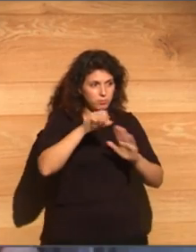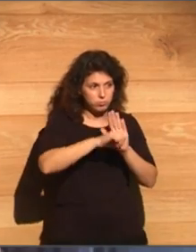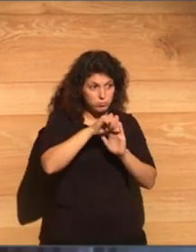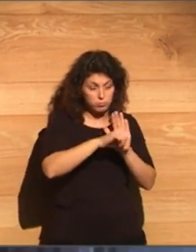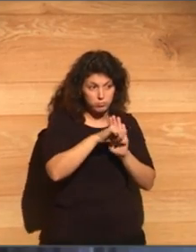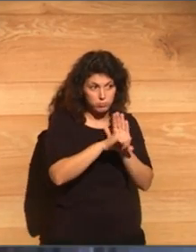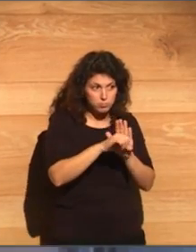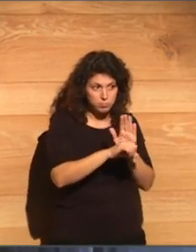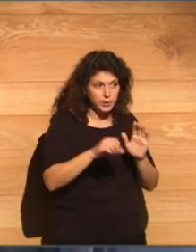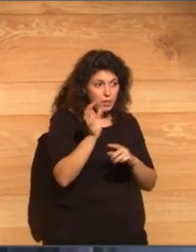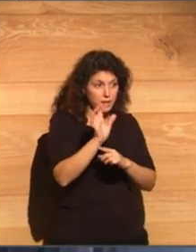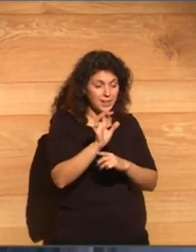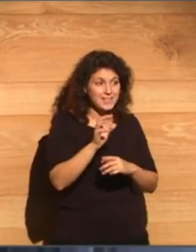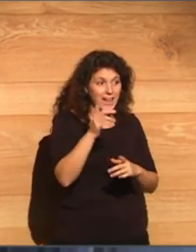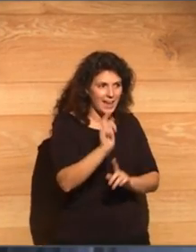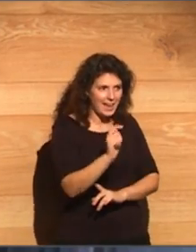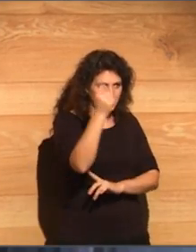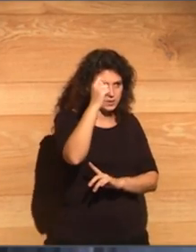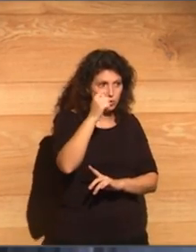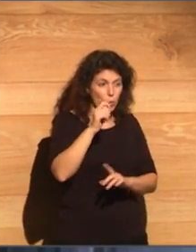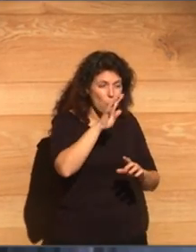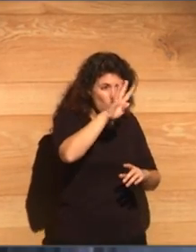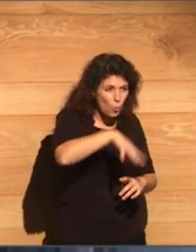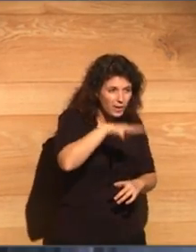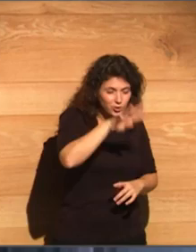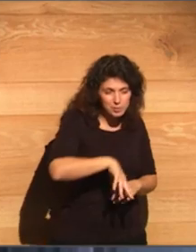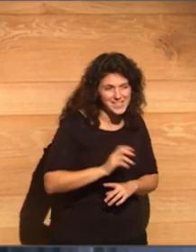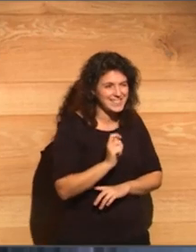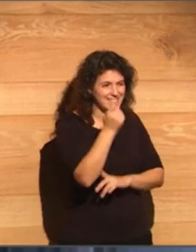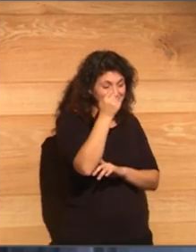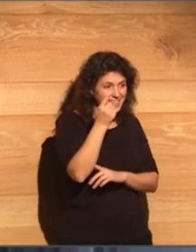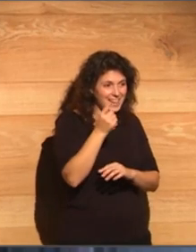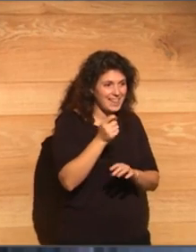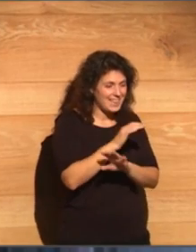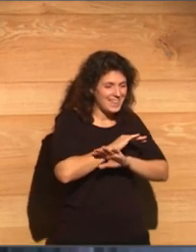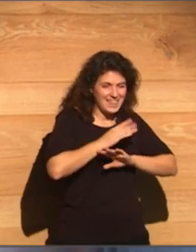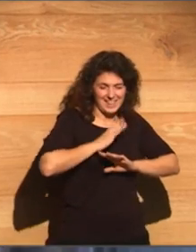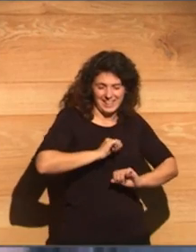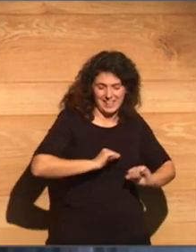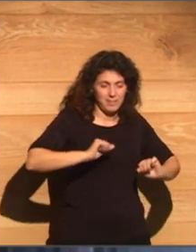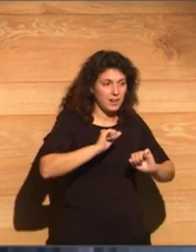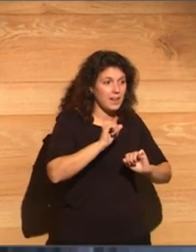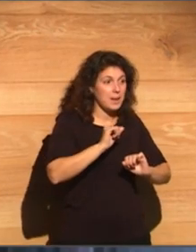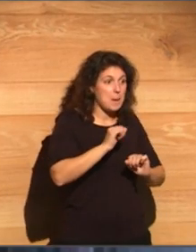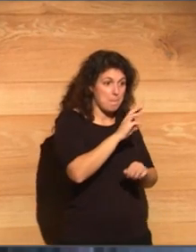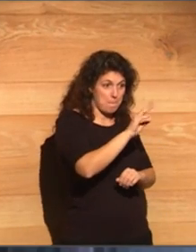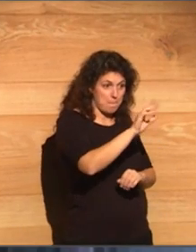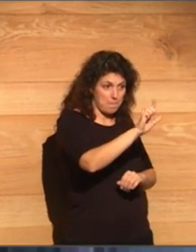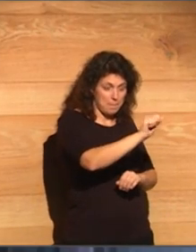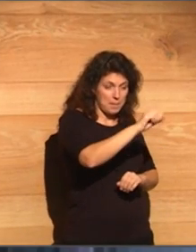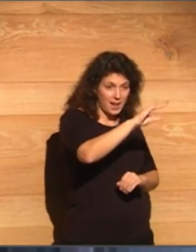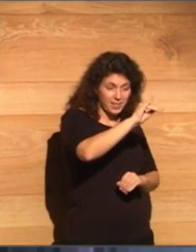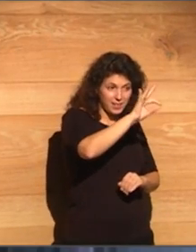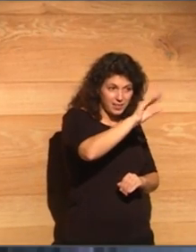todavía más éxito. 4 meses en cartel era una auténtica salvajada. Recordemos que algunas de sus pelis, Plácido estuvo 10 días en